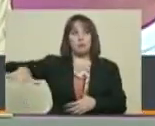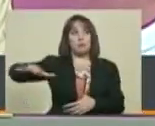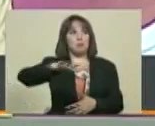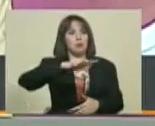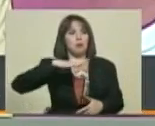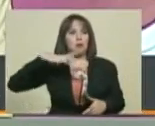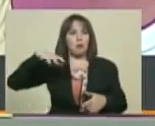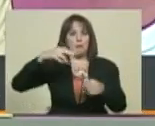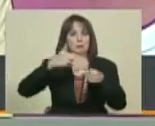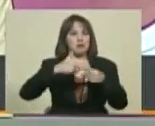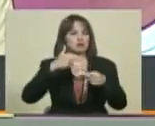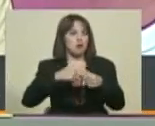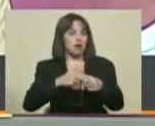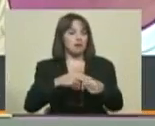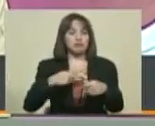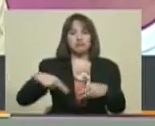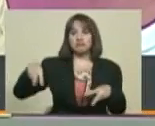días.